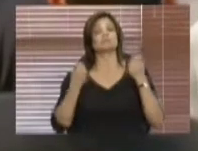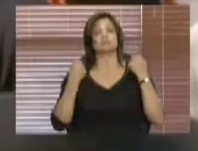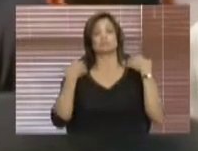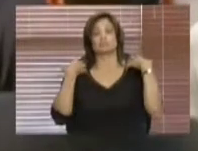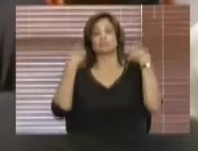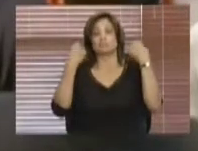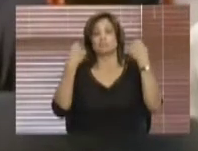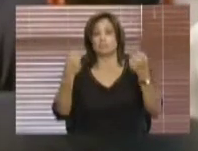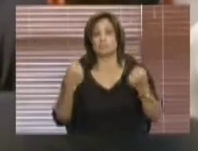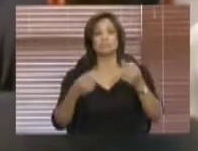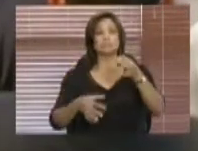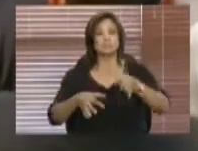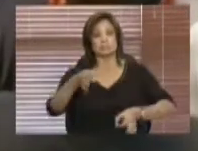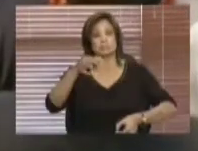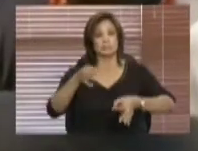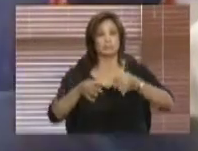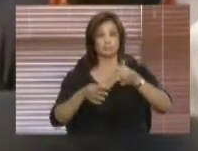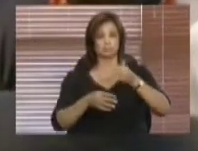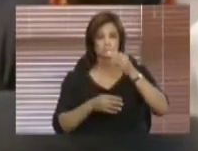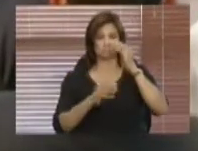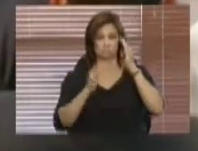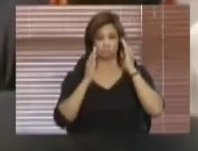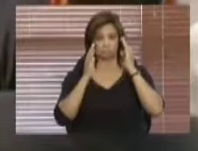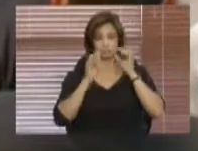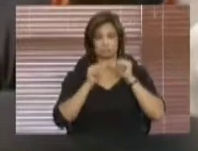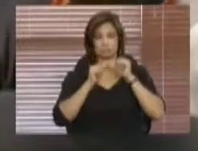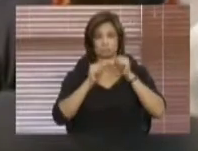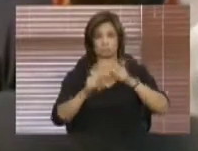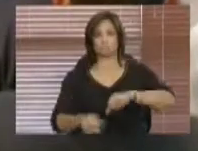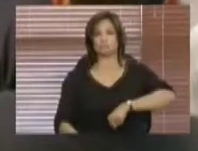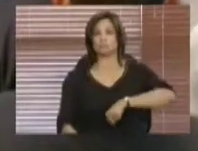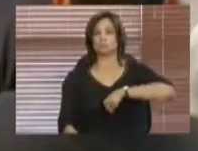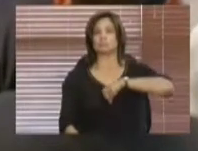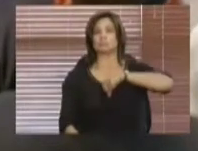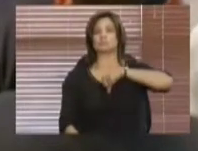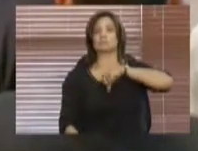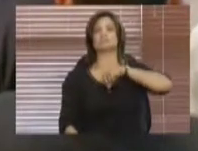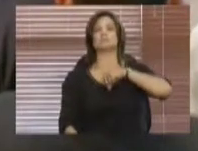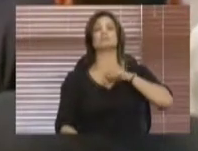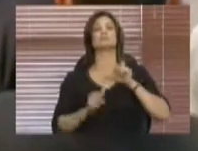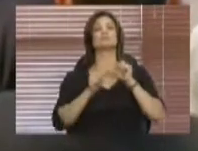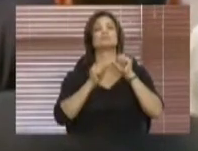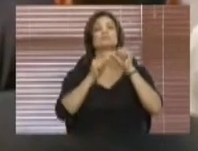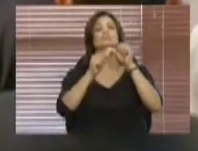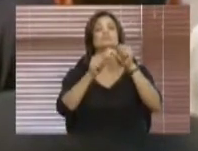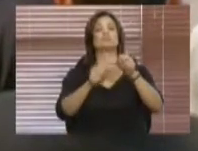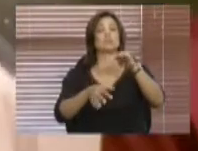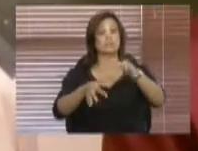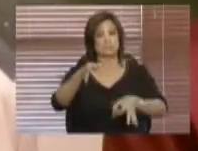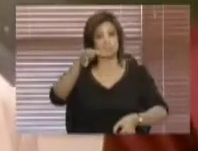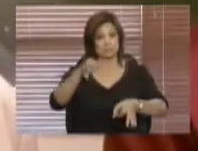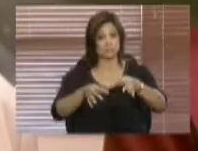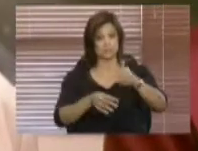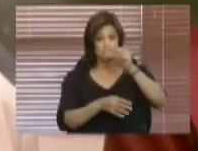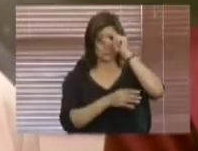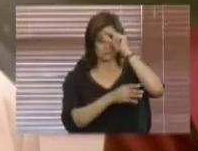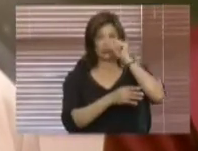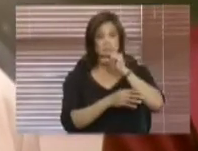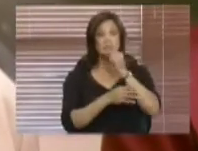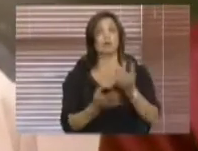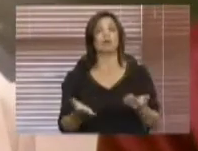y brava, siempre altiva la frente alzará, que si fuere